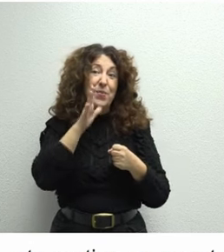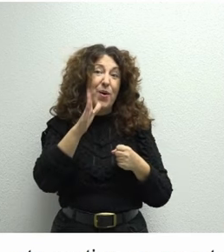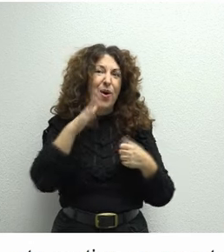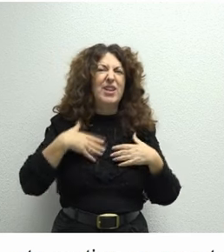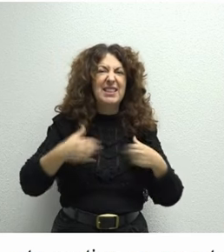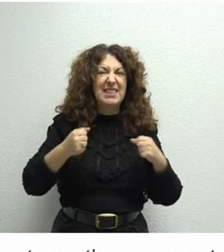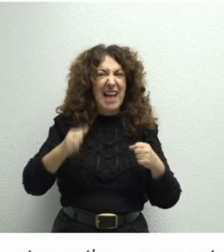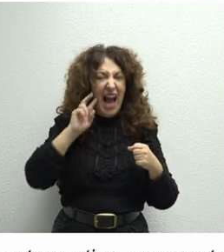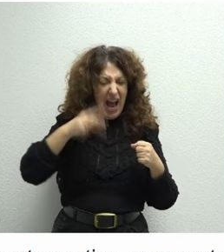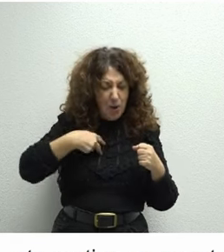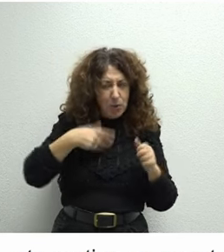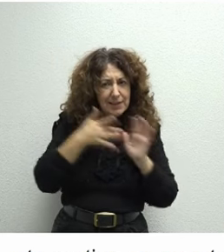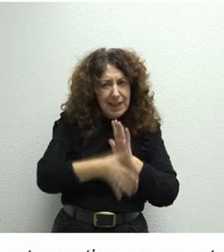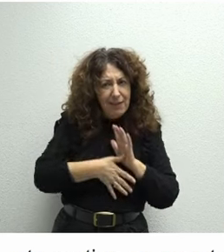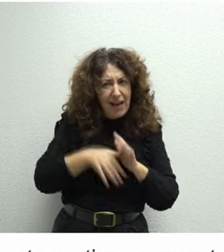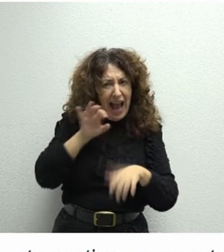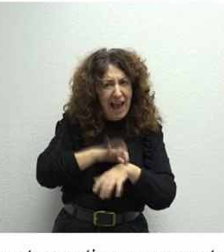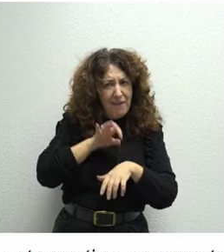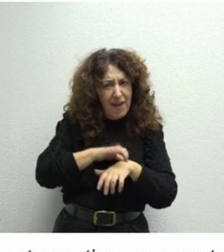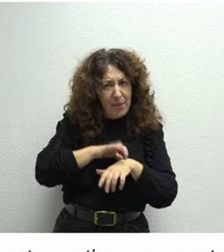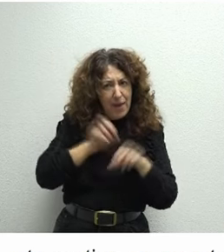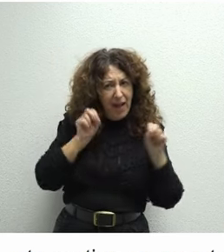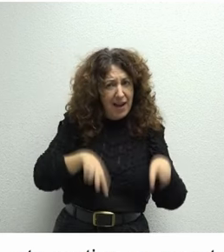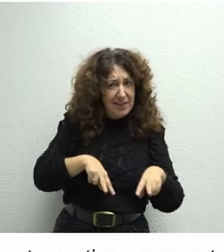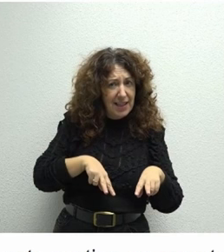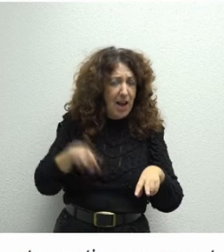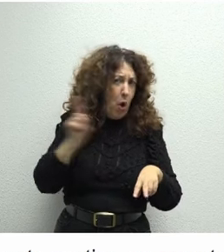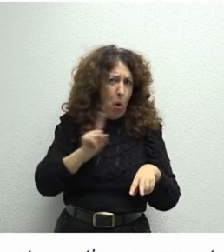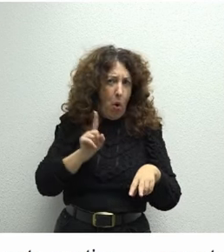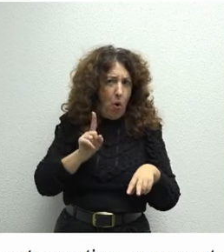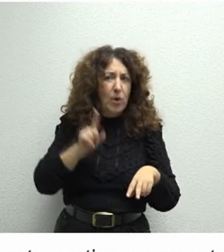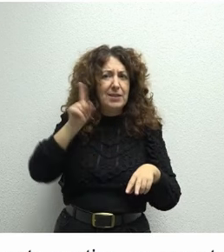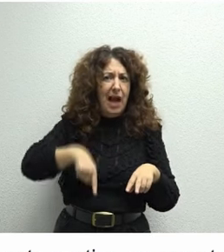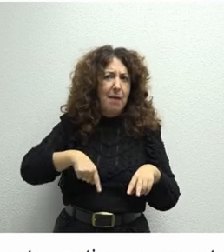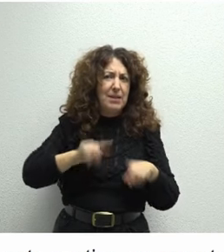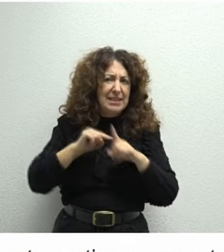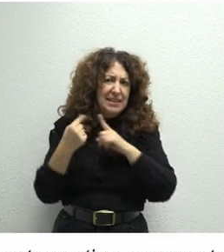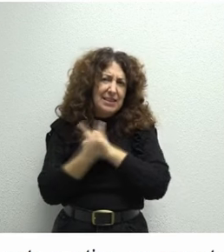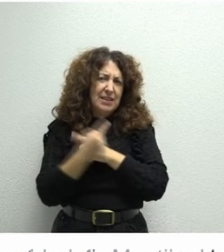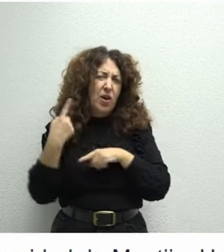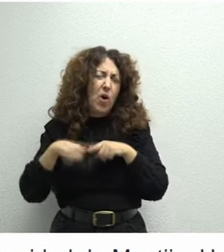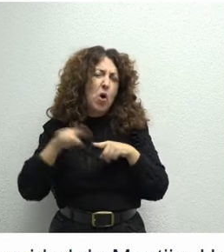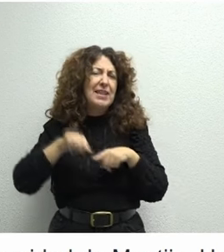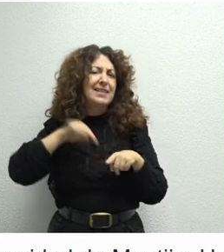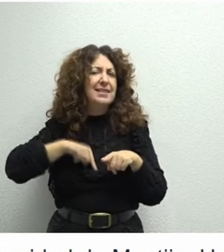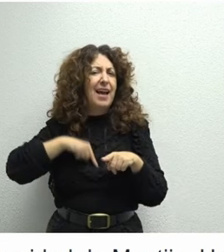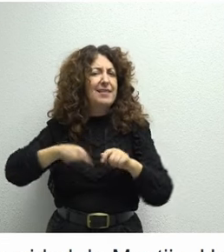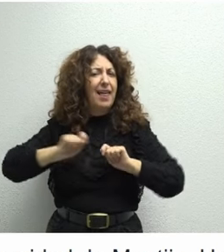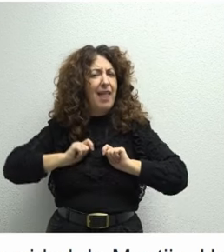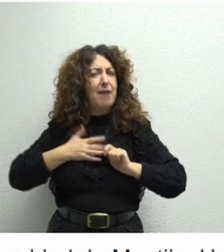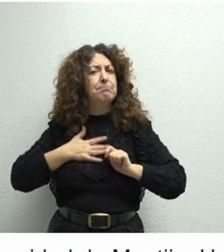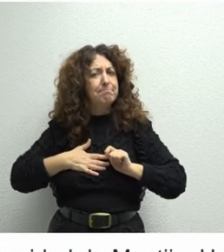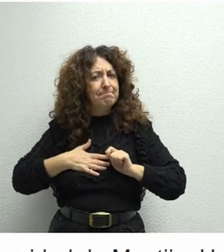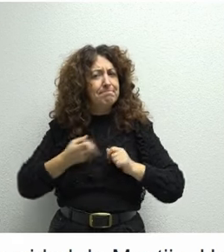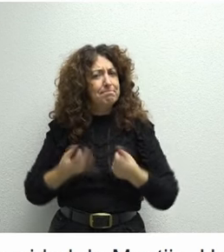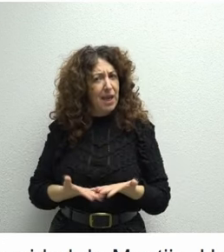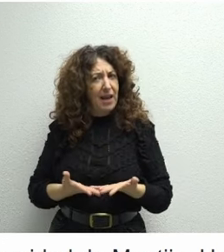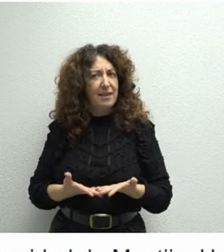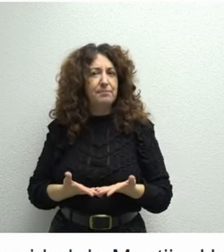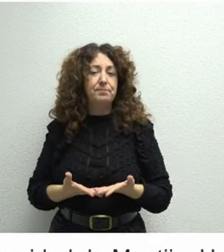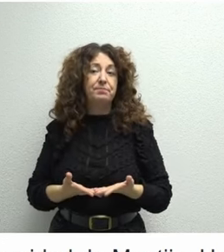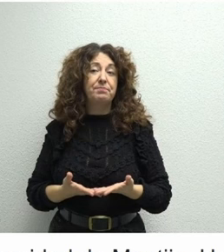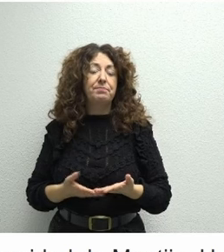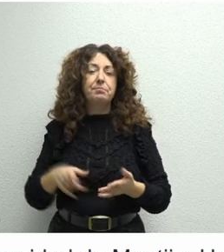No solamente es ausencia de enfermedad sino que confluyen pues todas aquellas cosas que nos hacen sentir bien nos dimos cuenta que lo que la gente